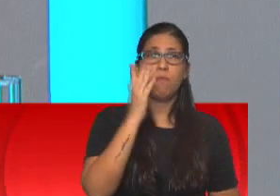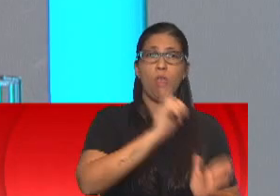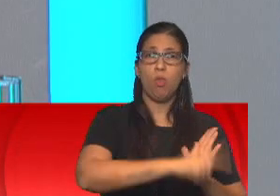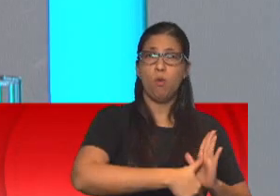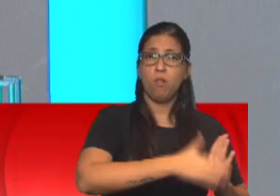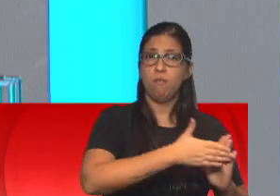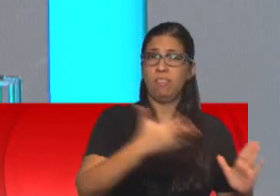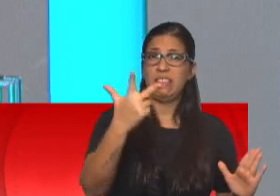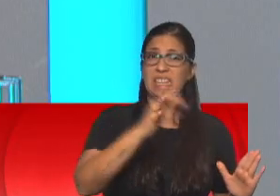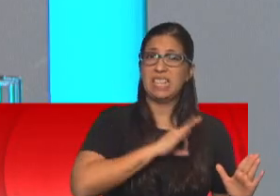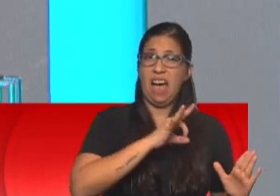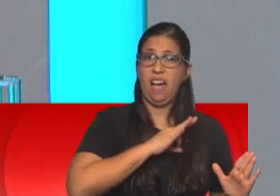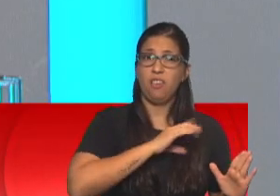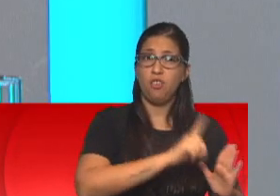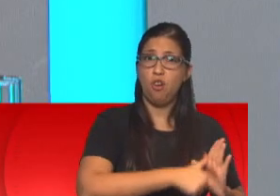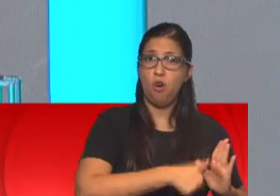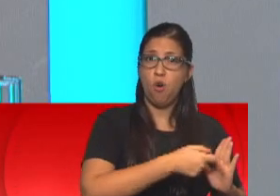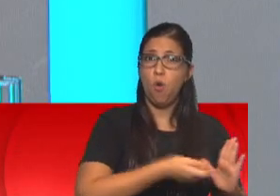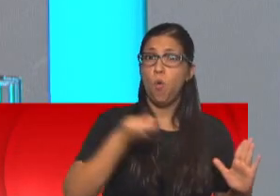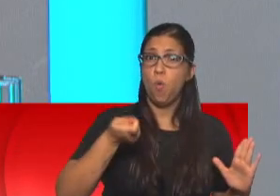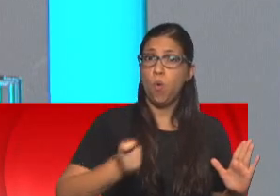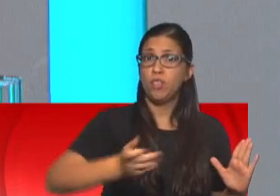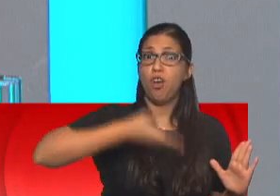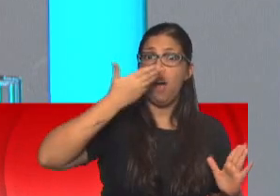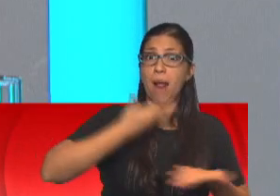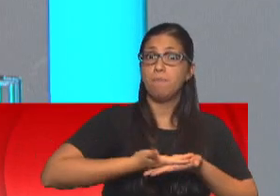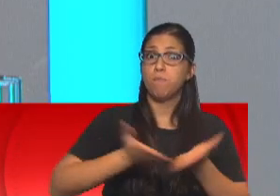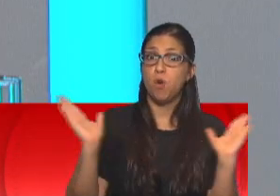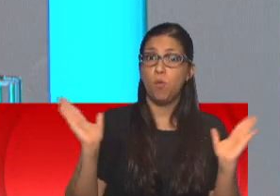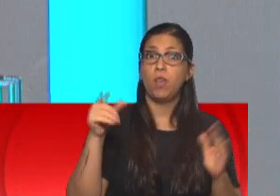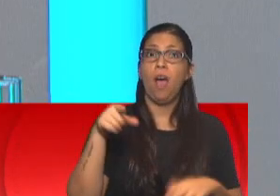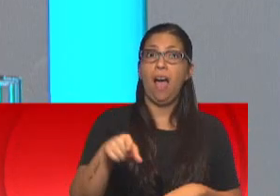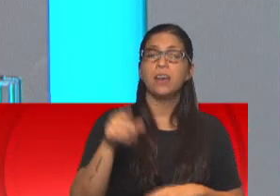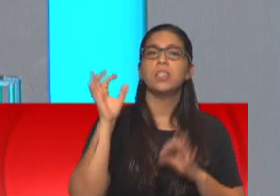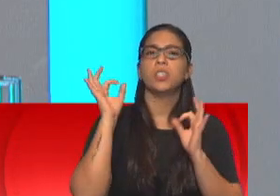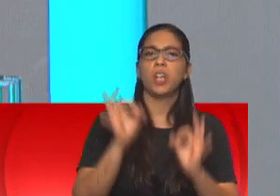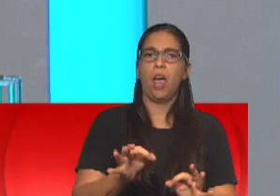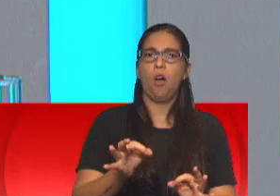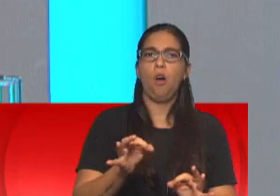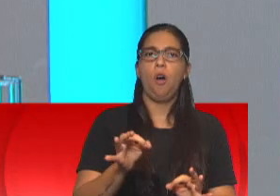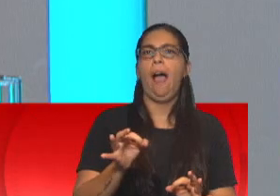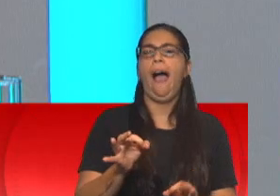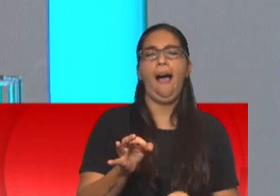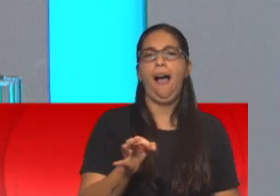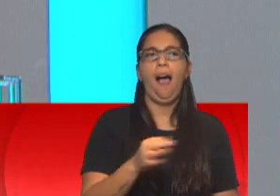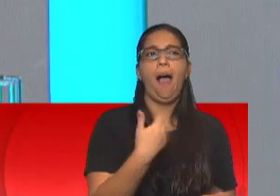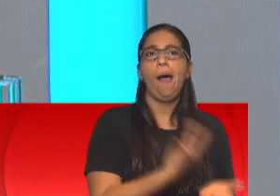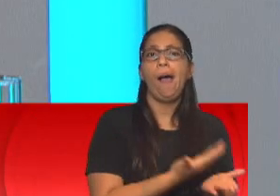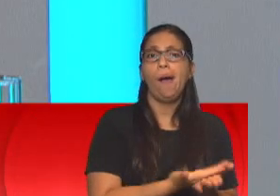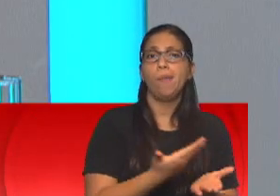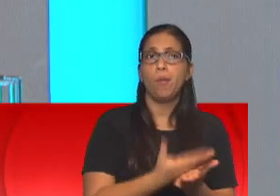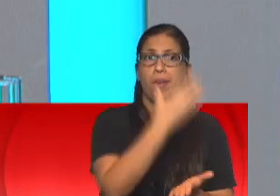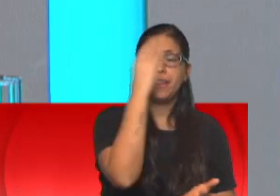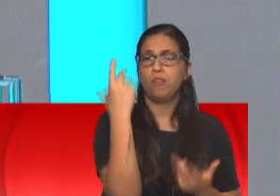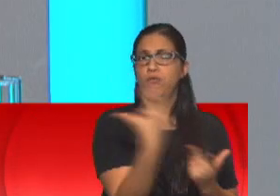años en resolverlos y durante el juicio oral y público recién llegó la respuesta del rechazo a esos planteos que había hecho